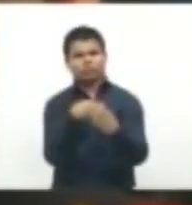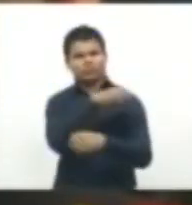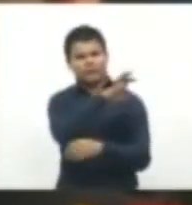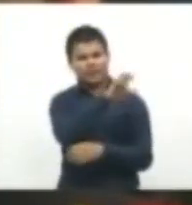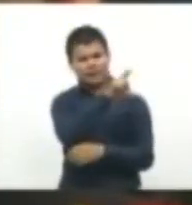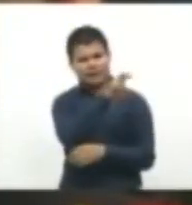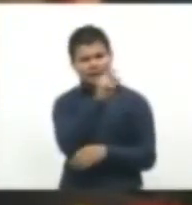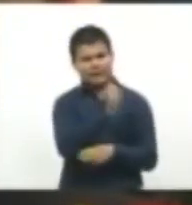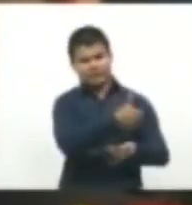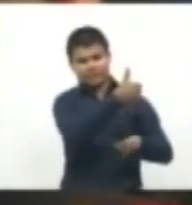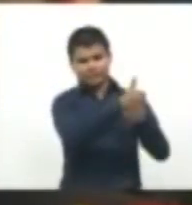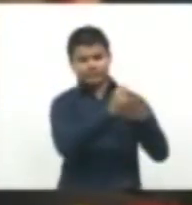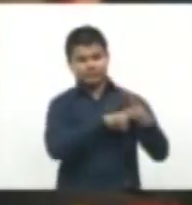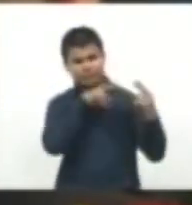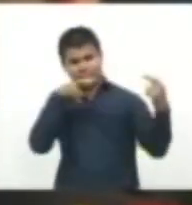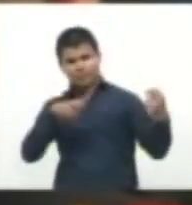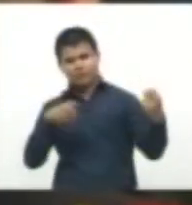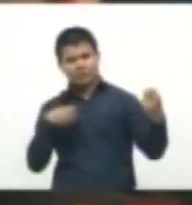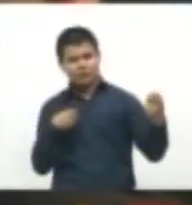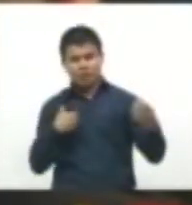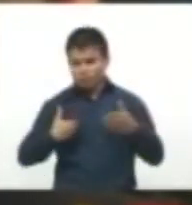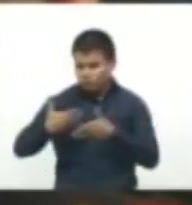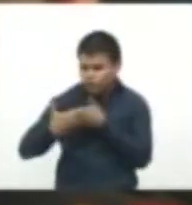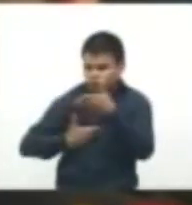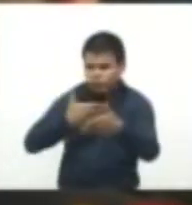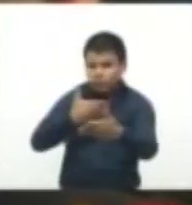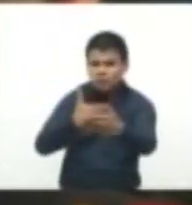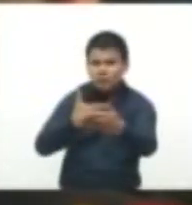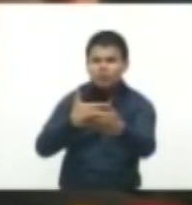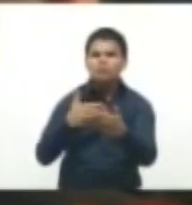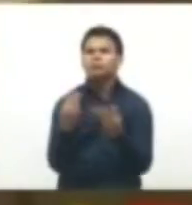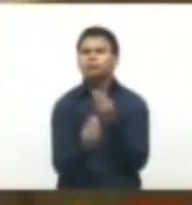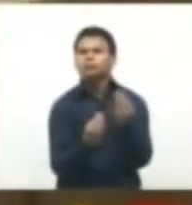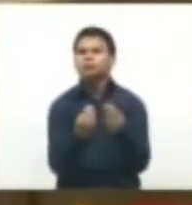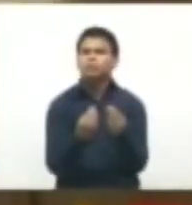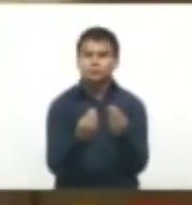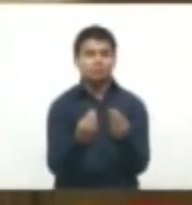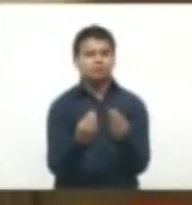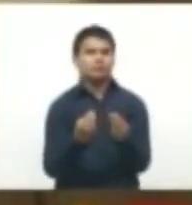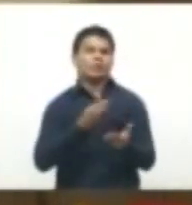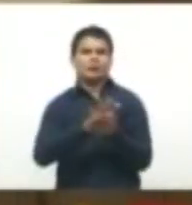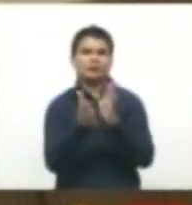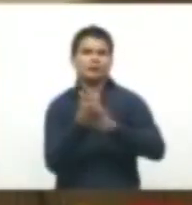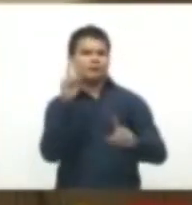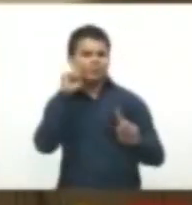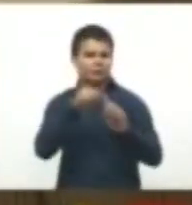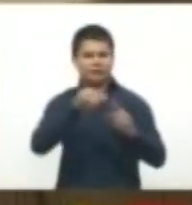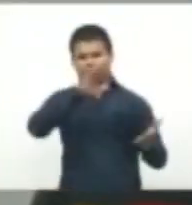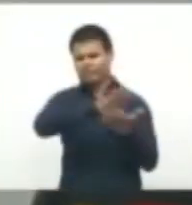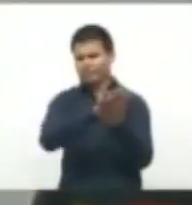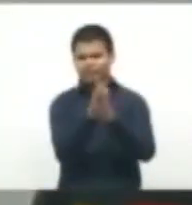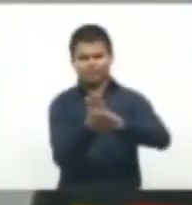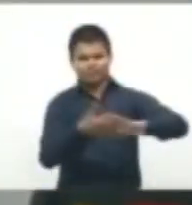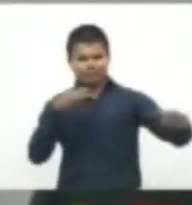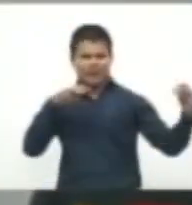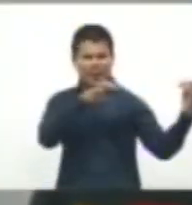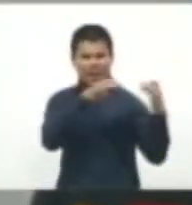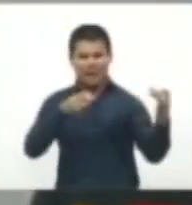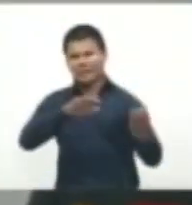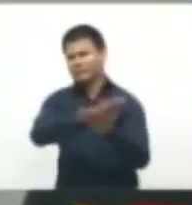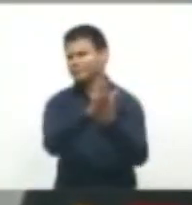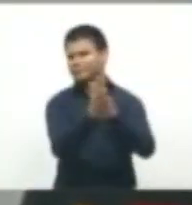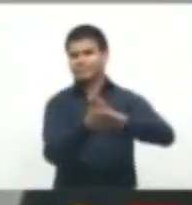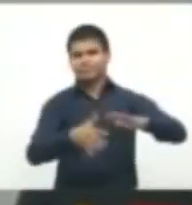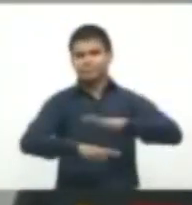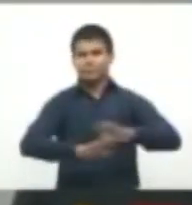se refirieron al nuevo proceso de negociación para conseguir la paz y terminar con el conflicto armado del país. Pablo Beltrán destacó: "Hoy en Colombia estamos